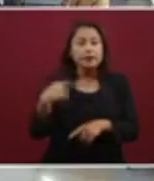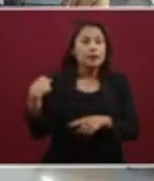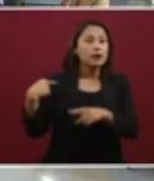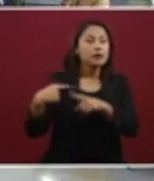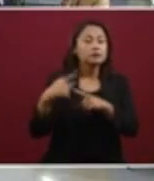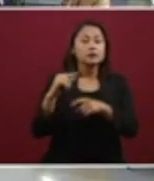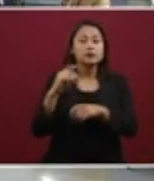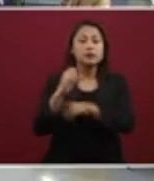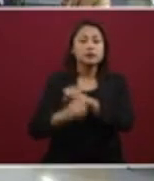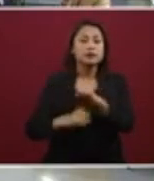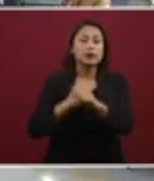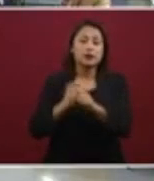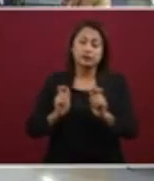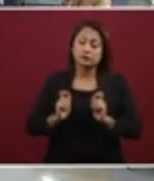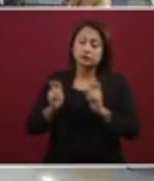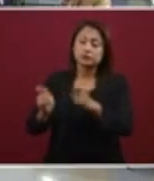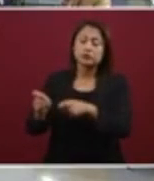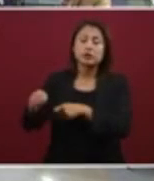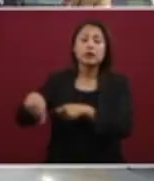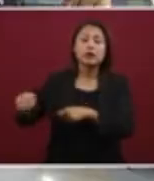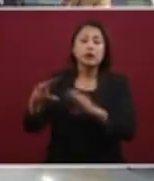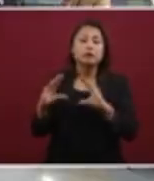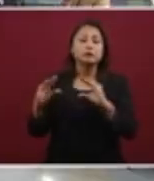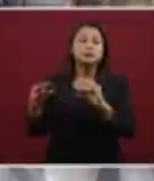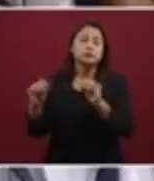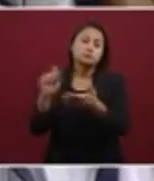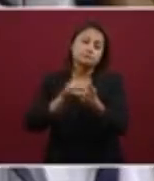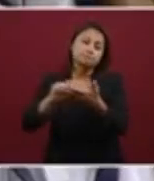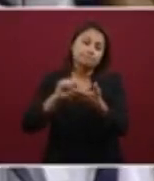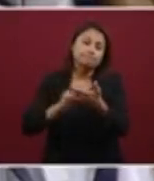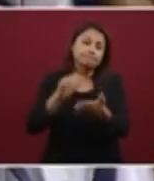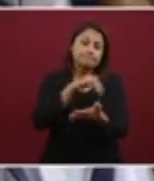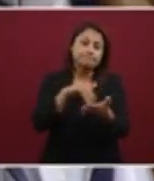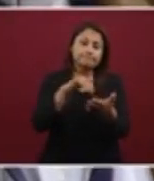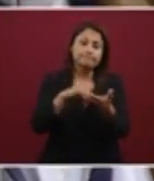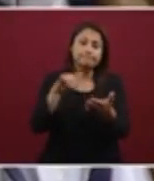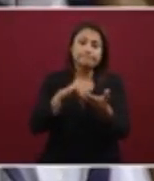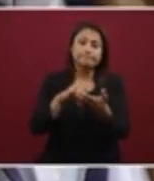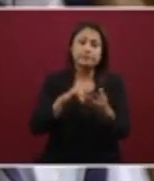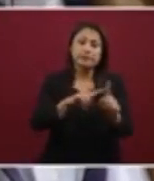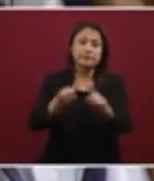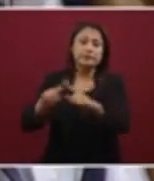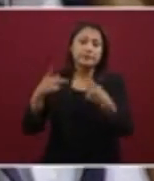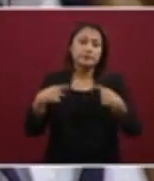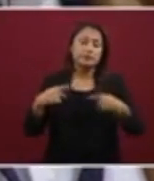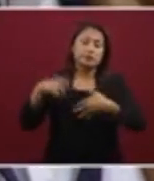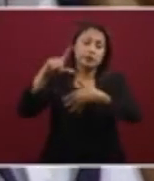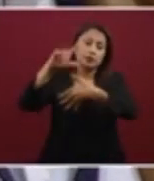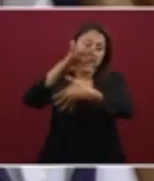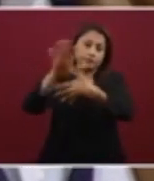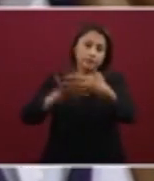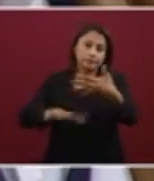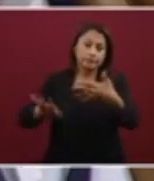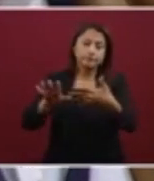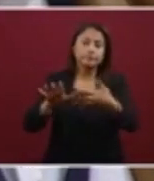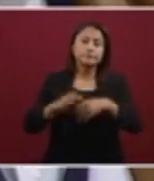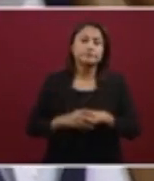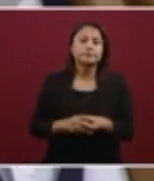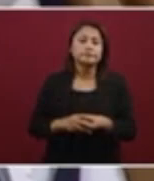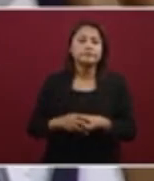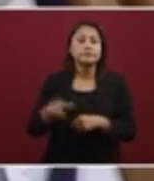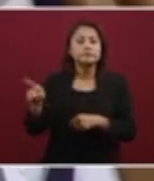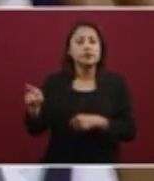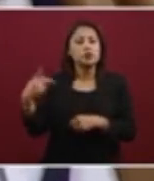destinado a la alfabetización de personas en América Latina. Se borró de su página de